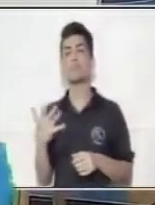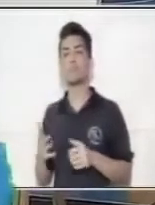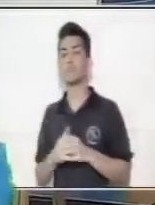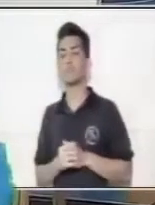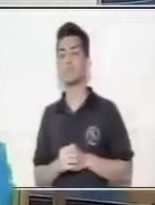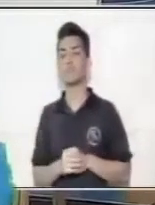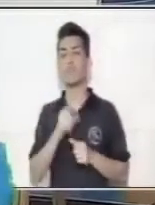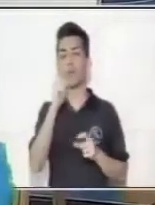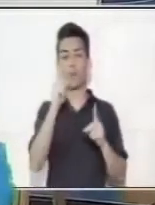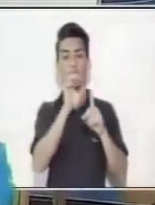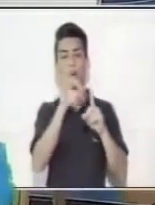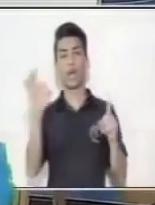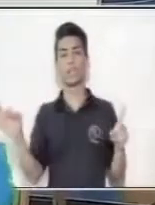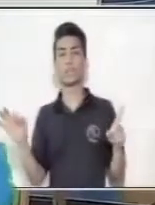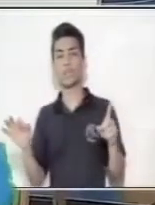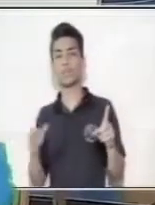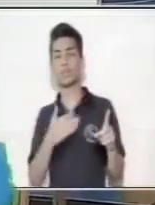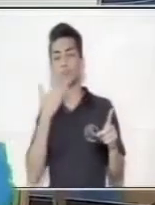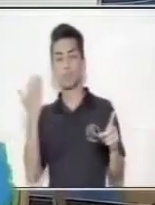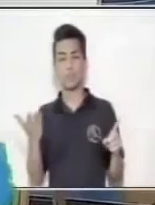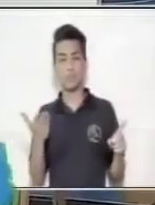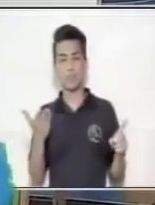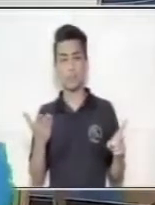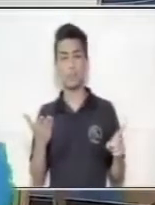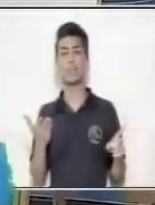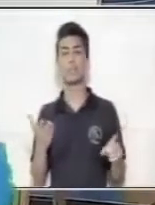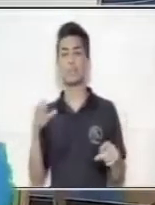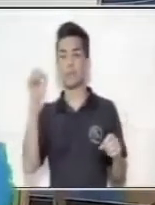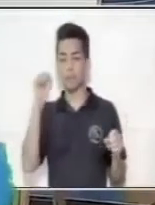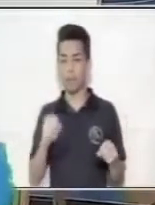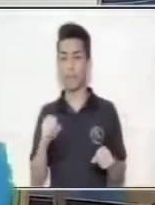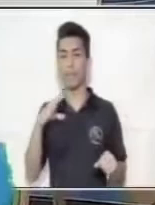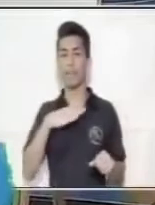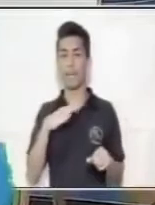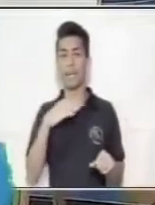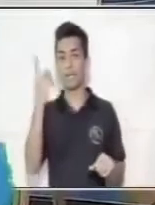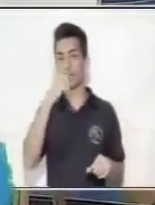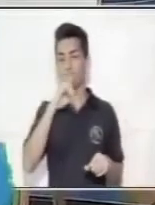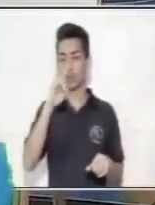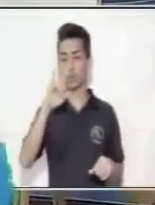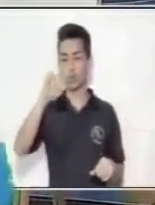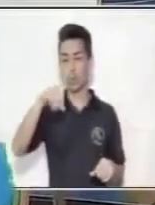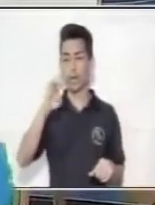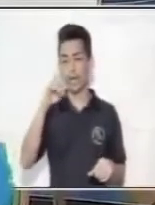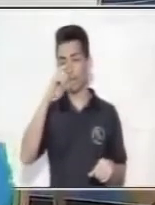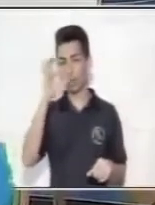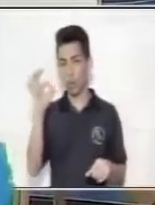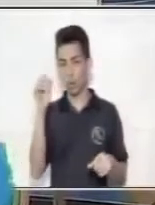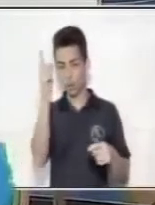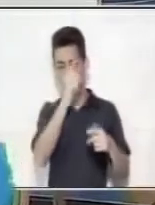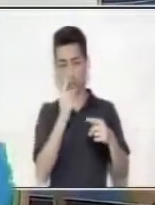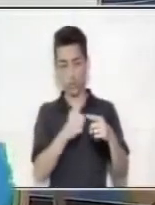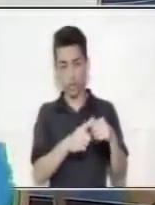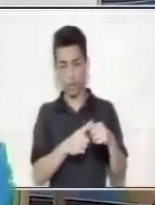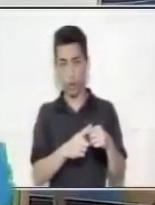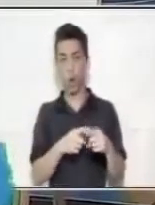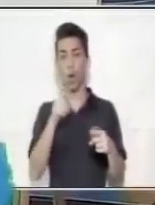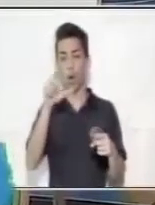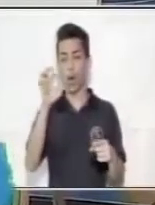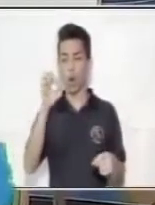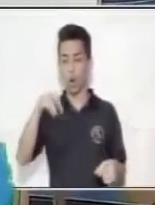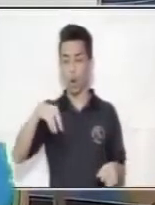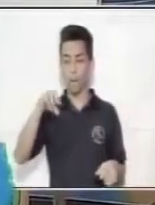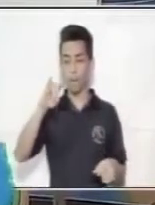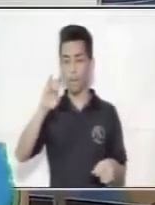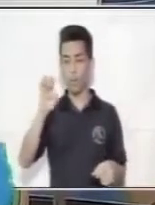de una oración simple es que también puede tener un sujeto compuesto o un predicado compuesto. Muchas veces